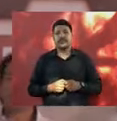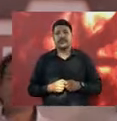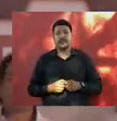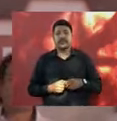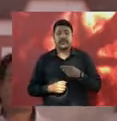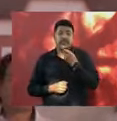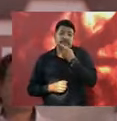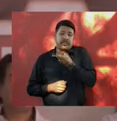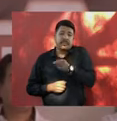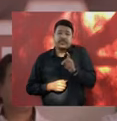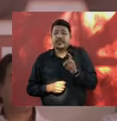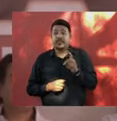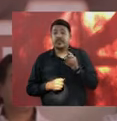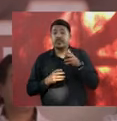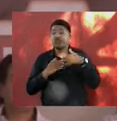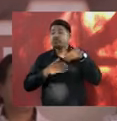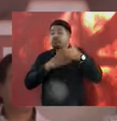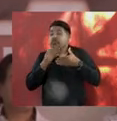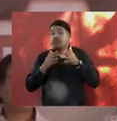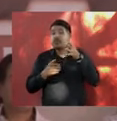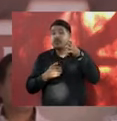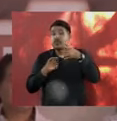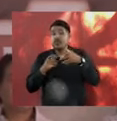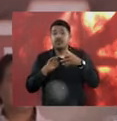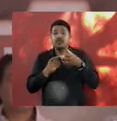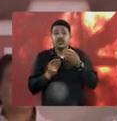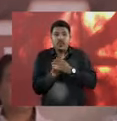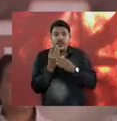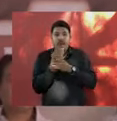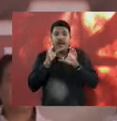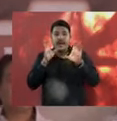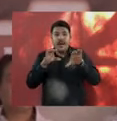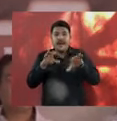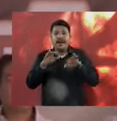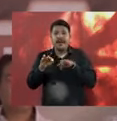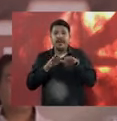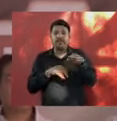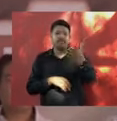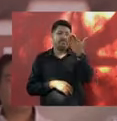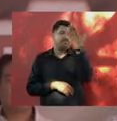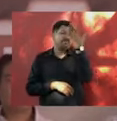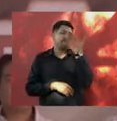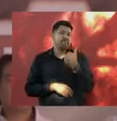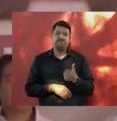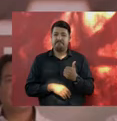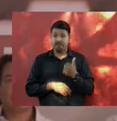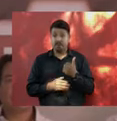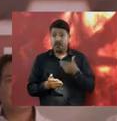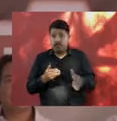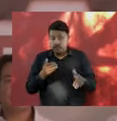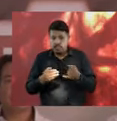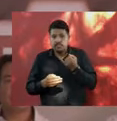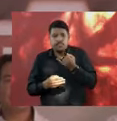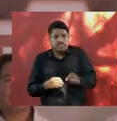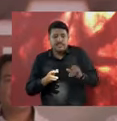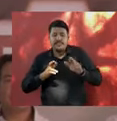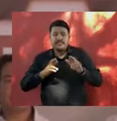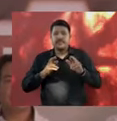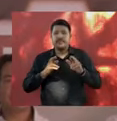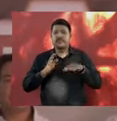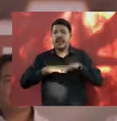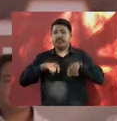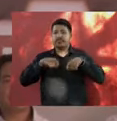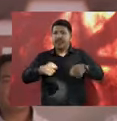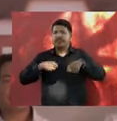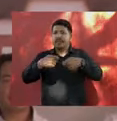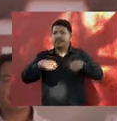Decían que no se iban a crear empleos. Pues les tengo una noticia. Estamos en el récord de empleos formales